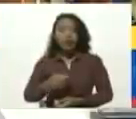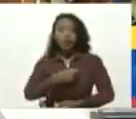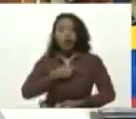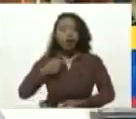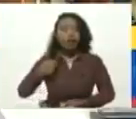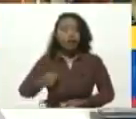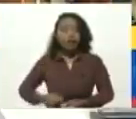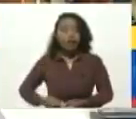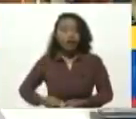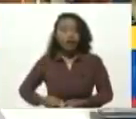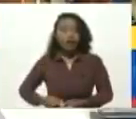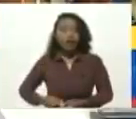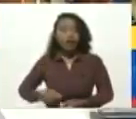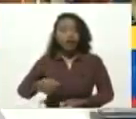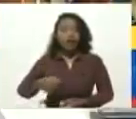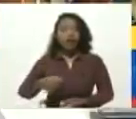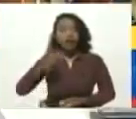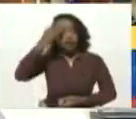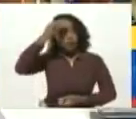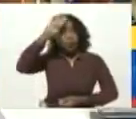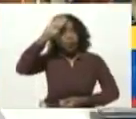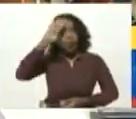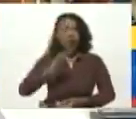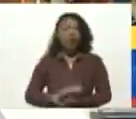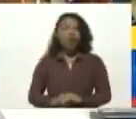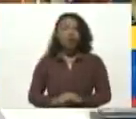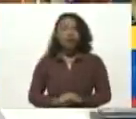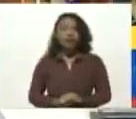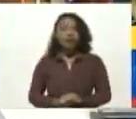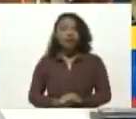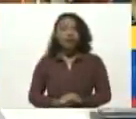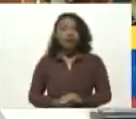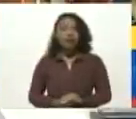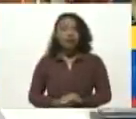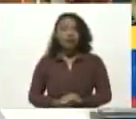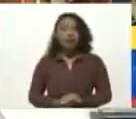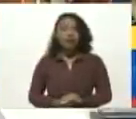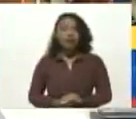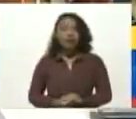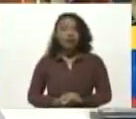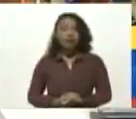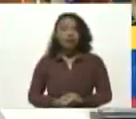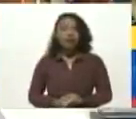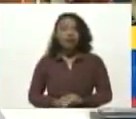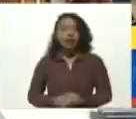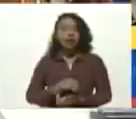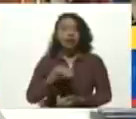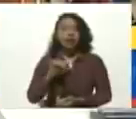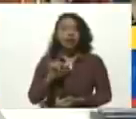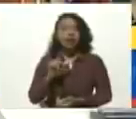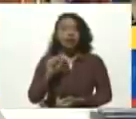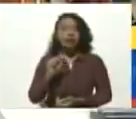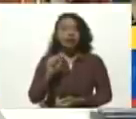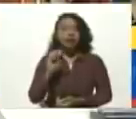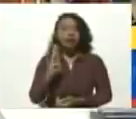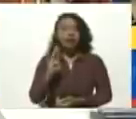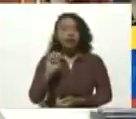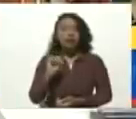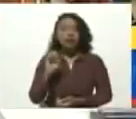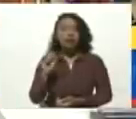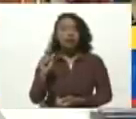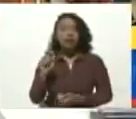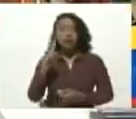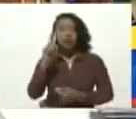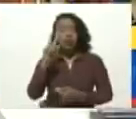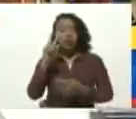chinas, la Abdala, la Janssen de Johnson & Johnson es muy buena, es una sola postura.